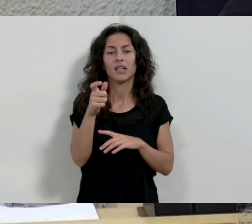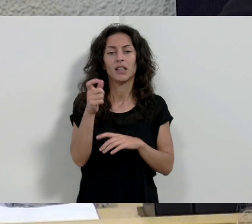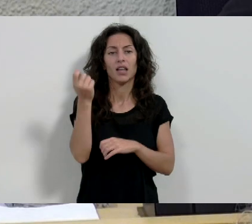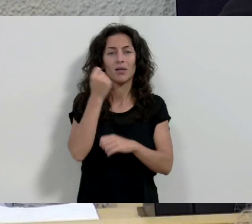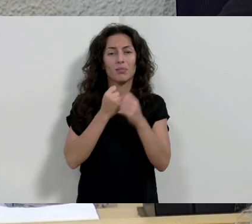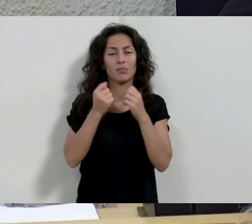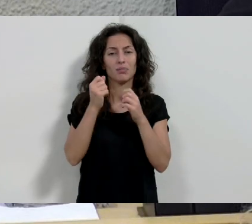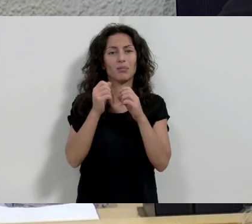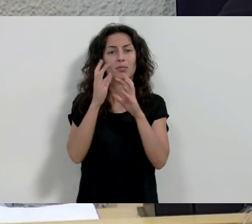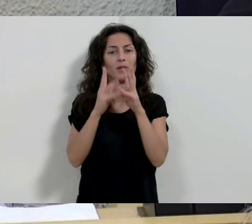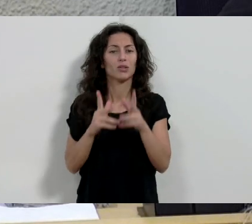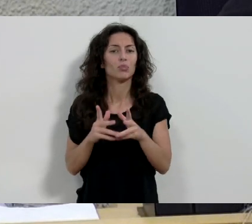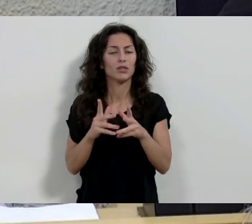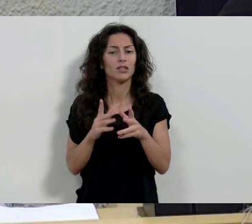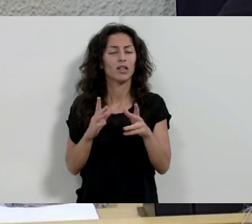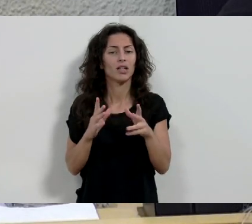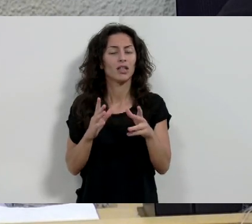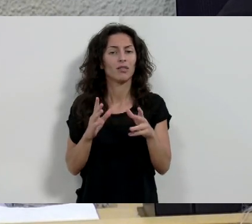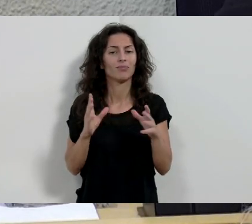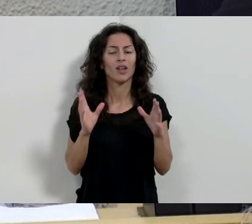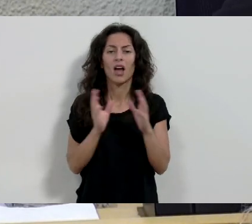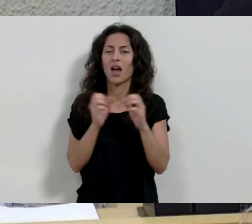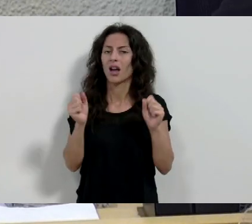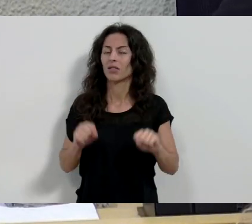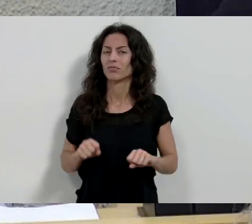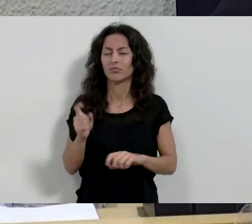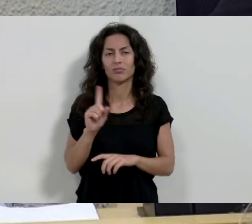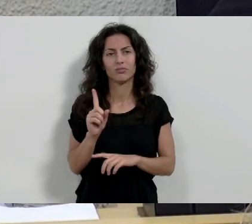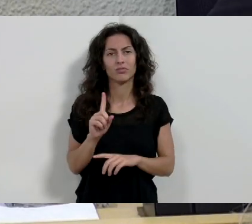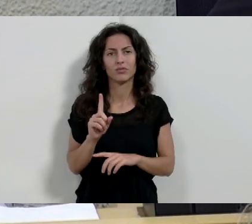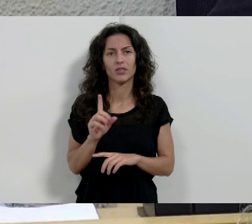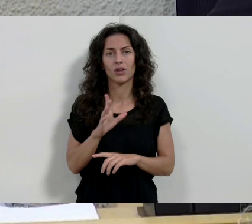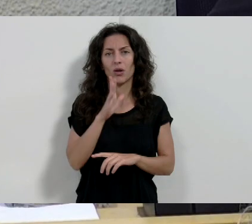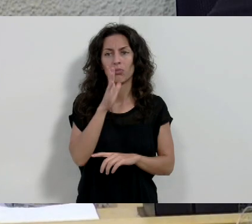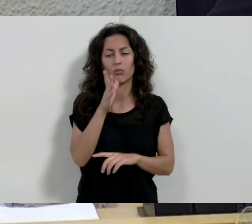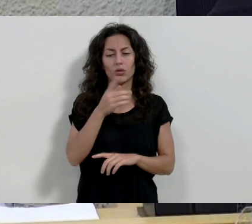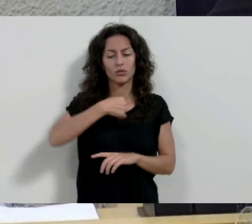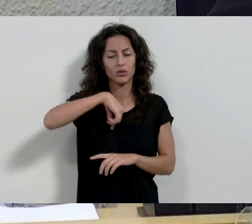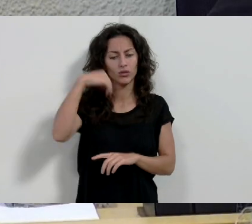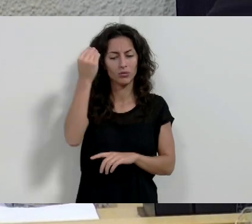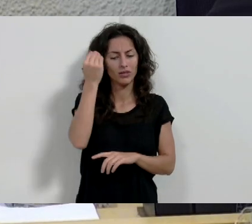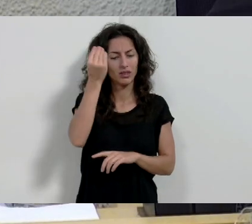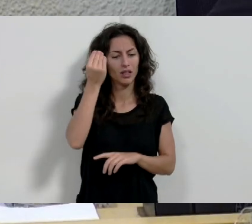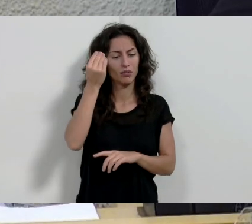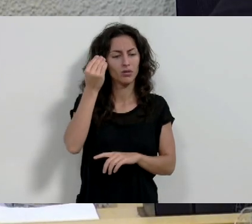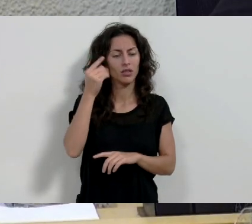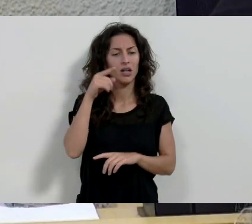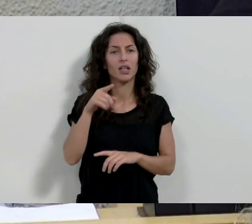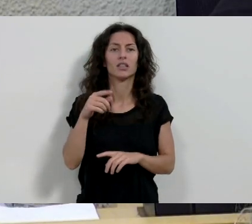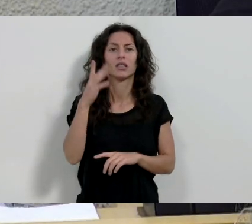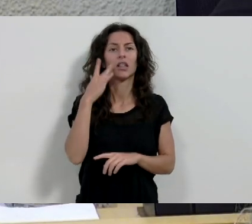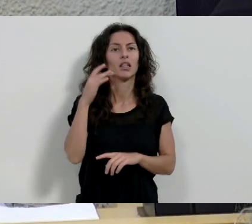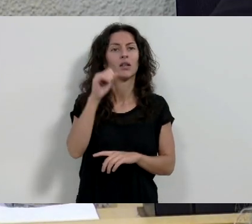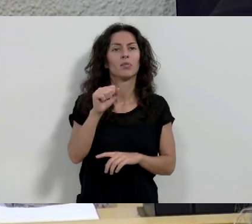plantean, porque desde nuestro grupo consideramos que esa limpieza debe hacerse